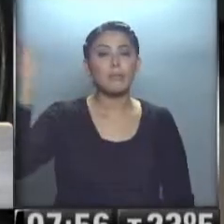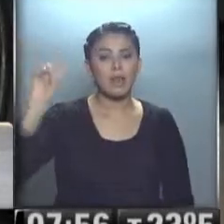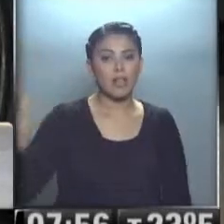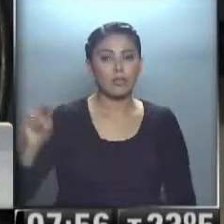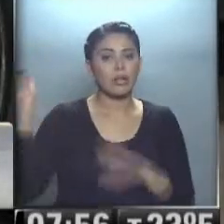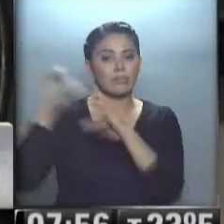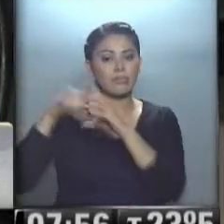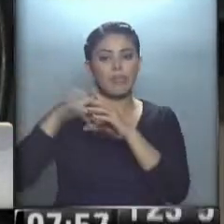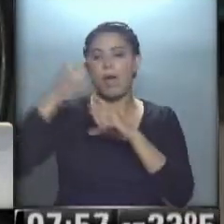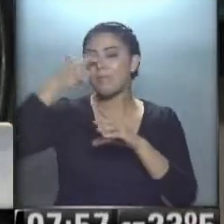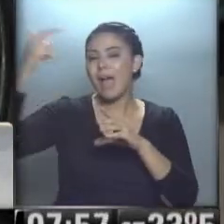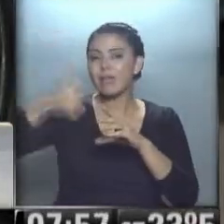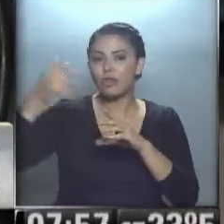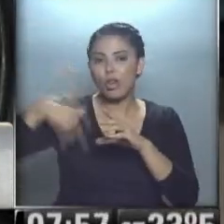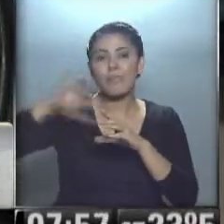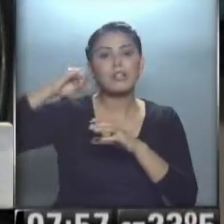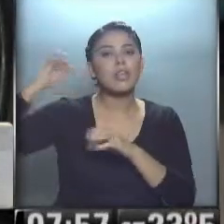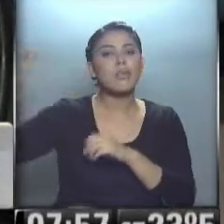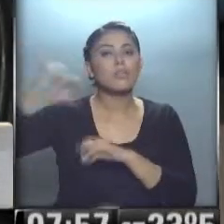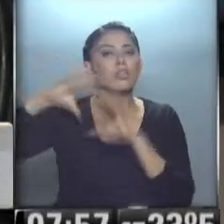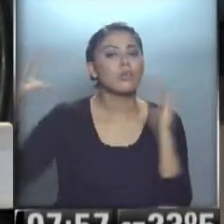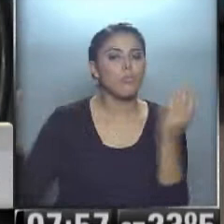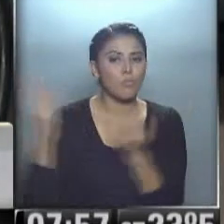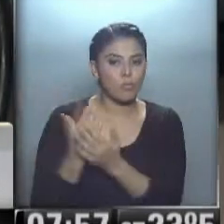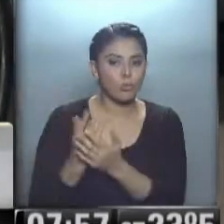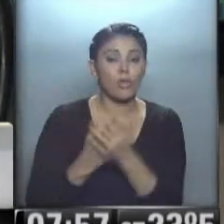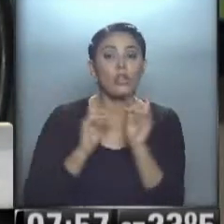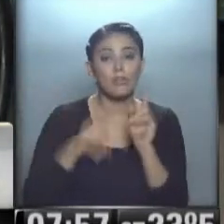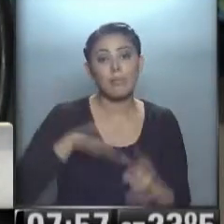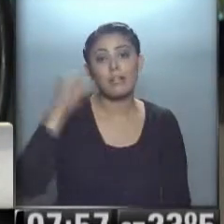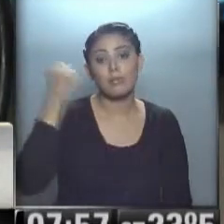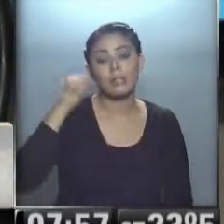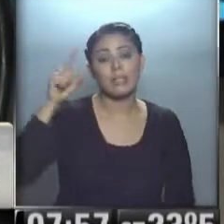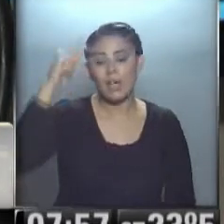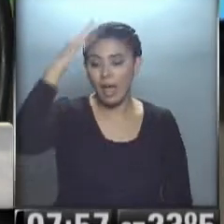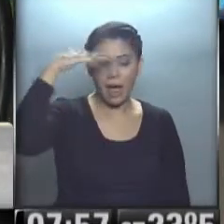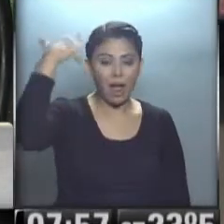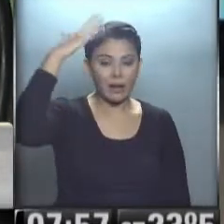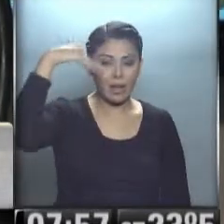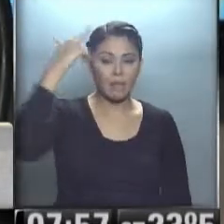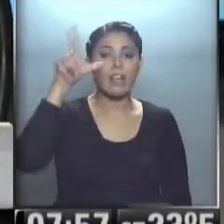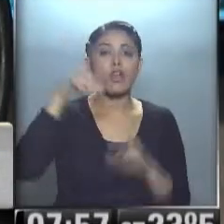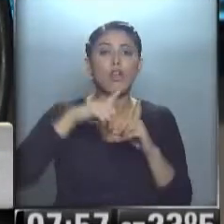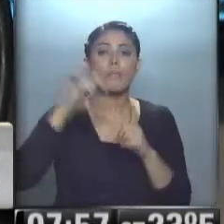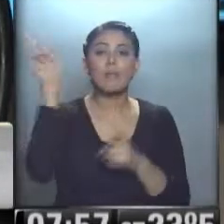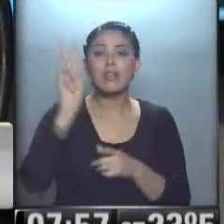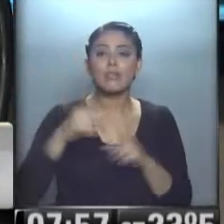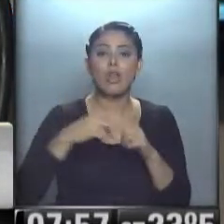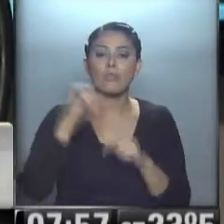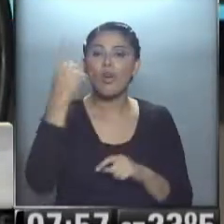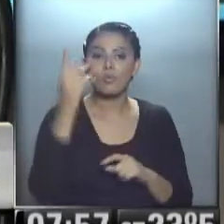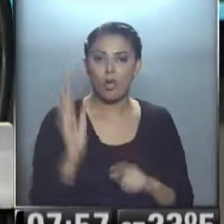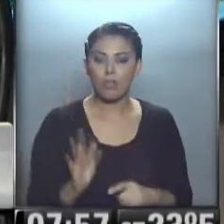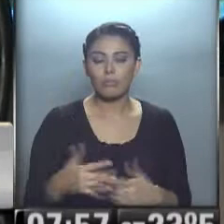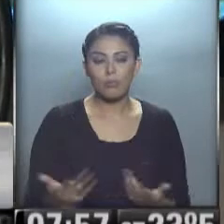reservas petroleras más importantes del mundo incluso más importante que arabia saudita está en el número uno es que en el conjunto